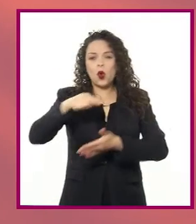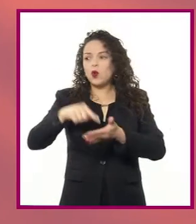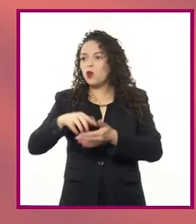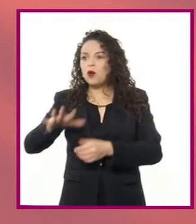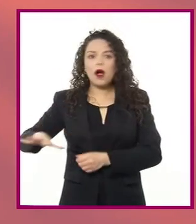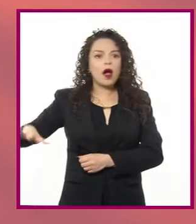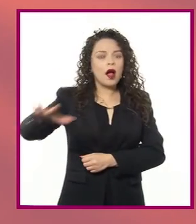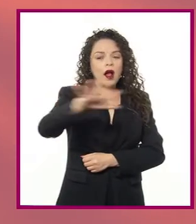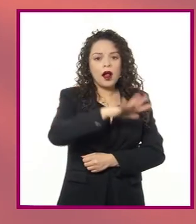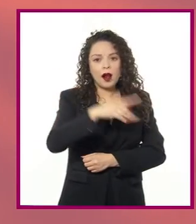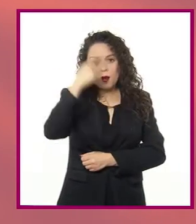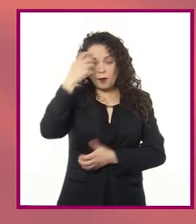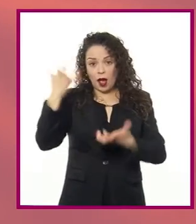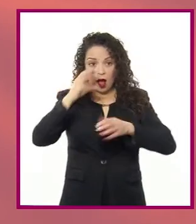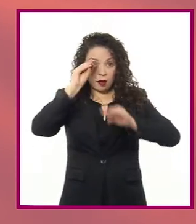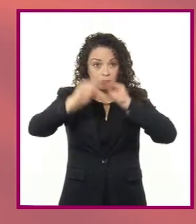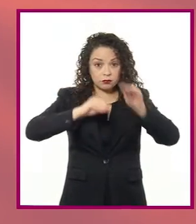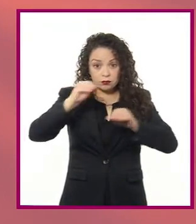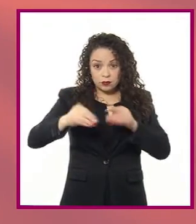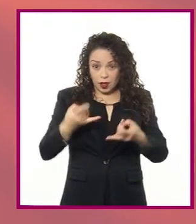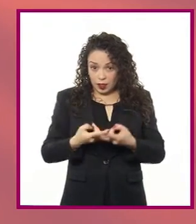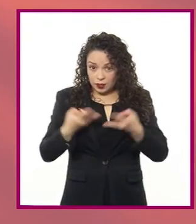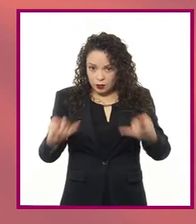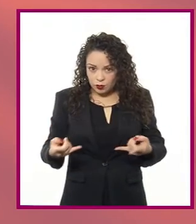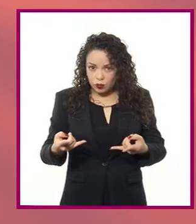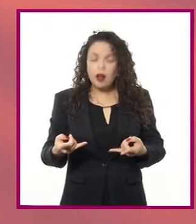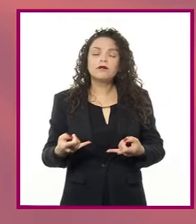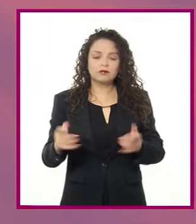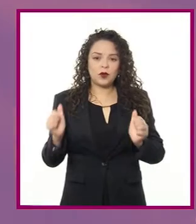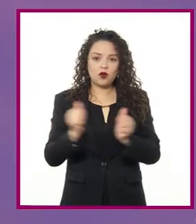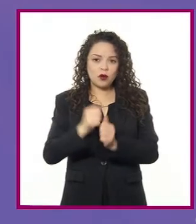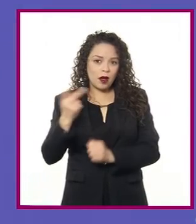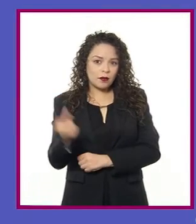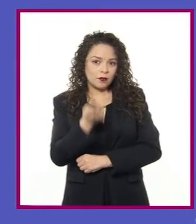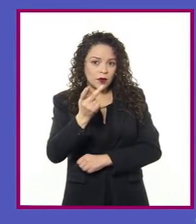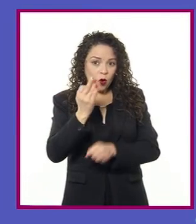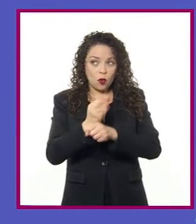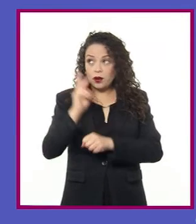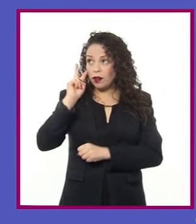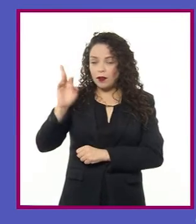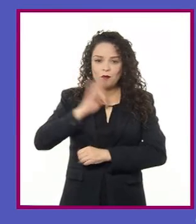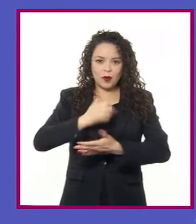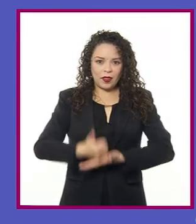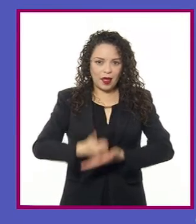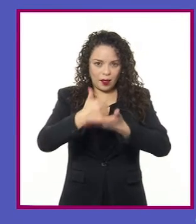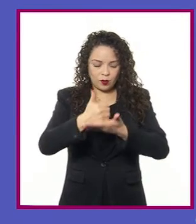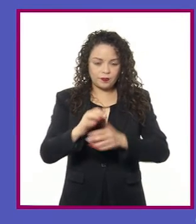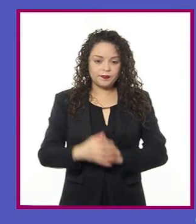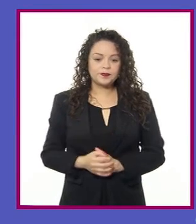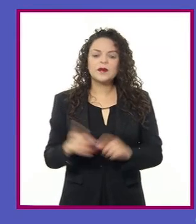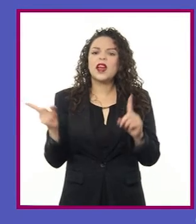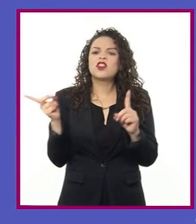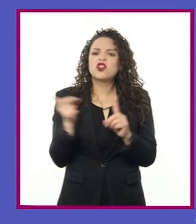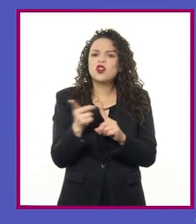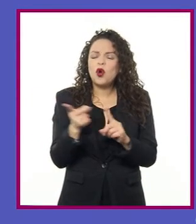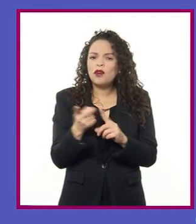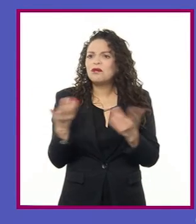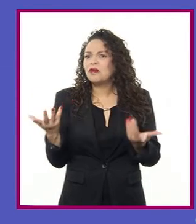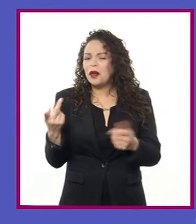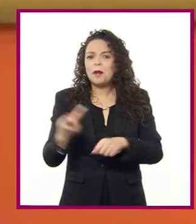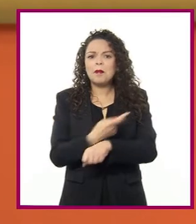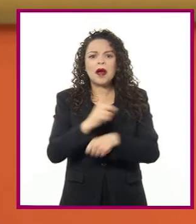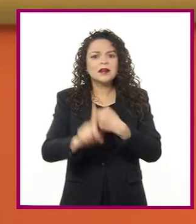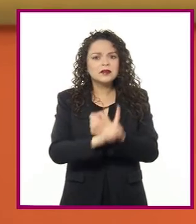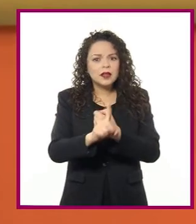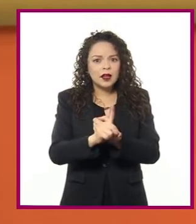necesitamos recrear, podemos guiarnos con las siguientes preguntas. ¿Dónde ocurre? Claro,